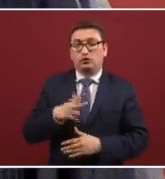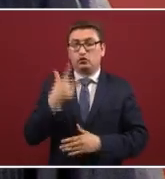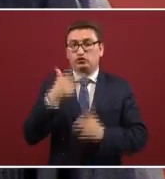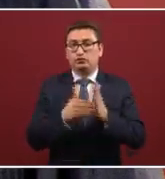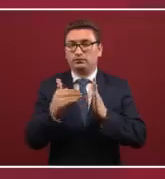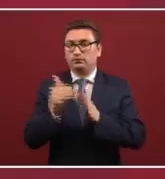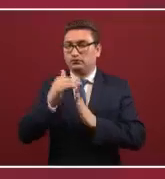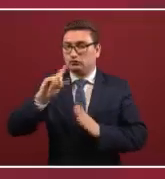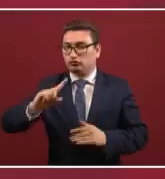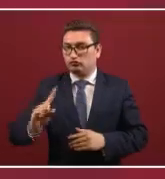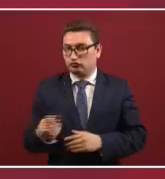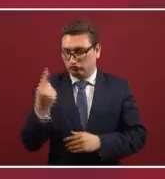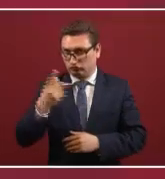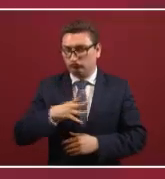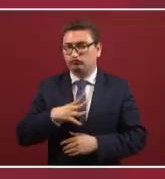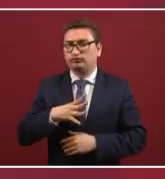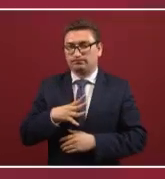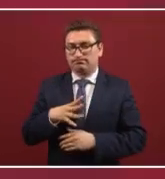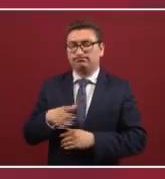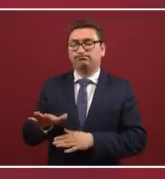de dólares